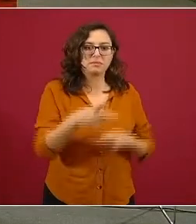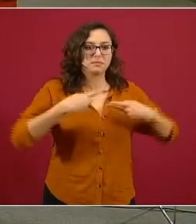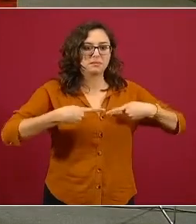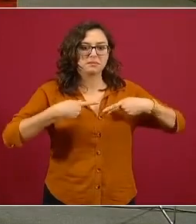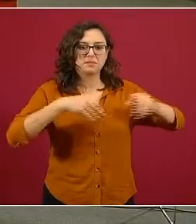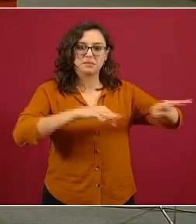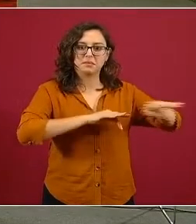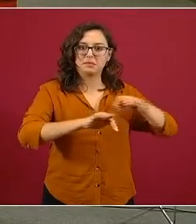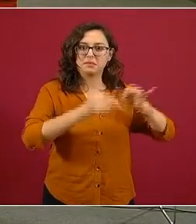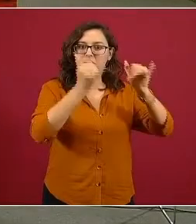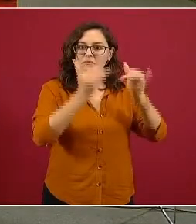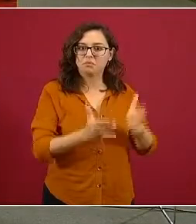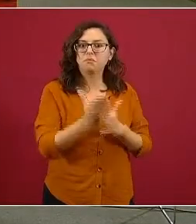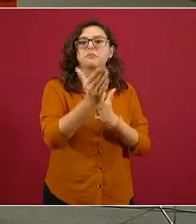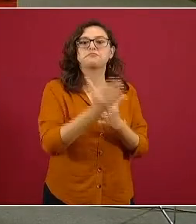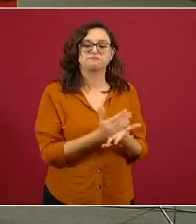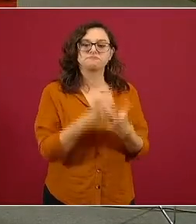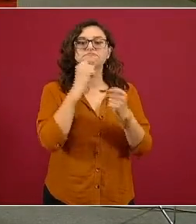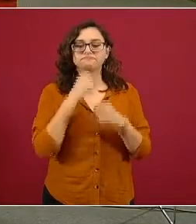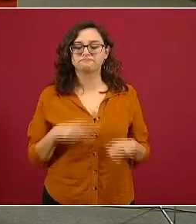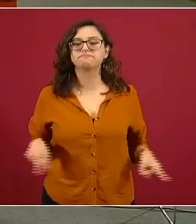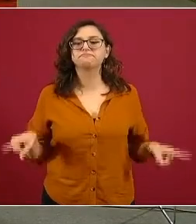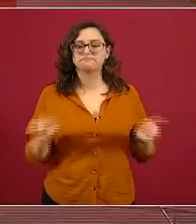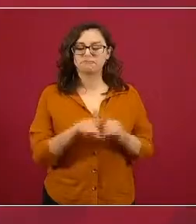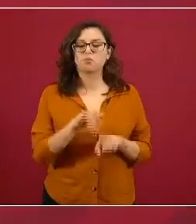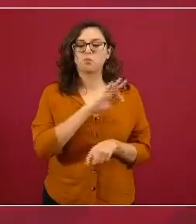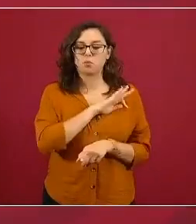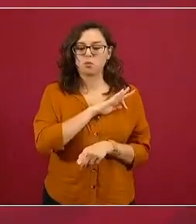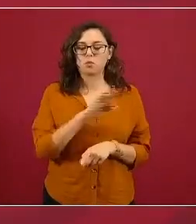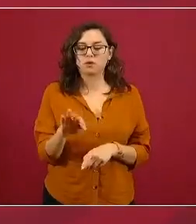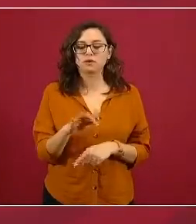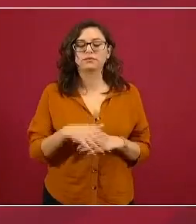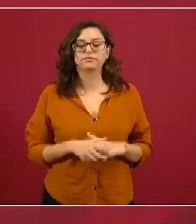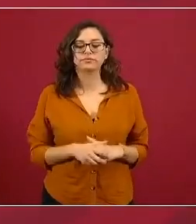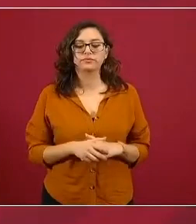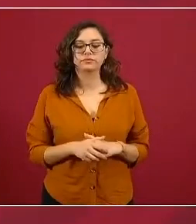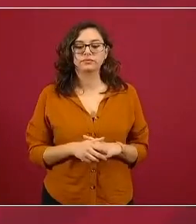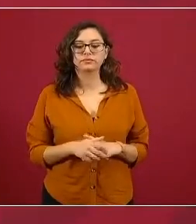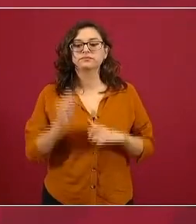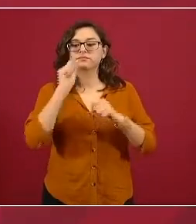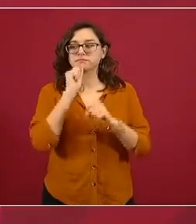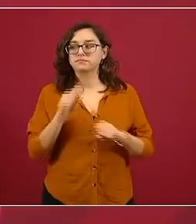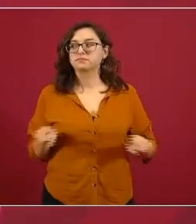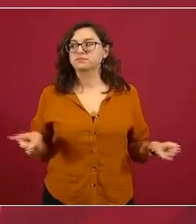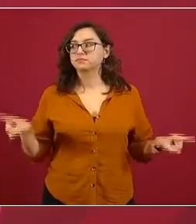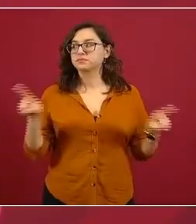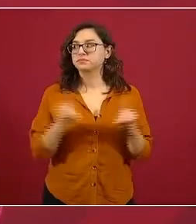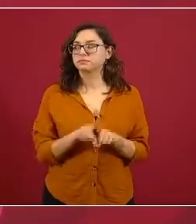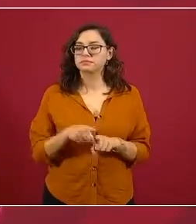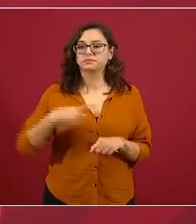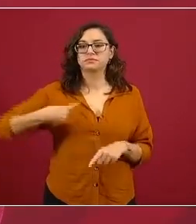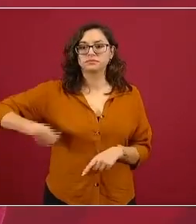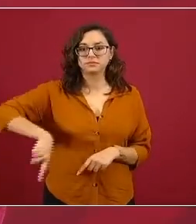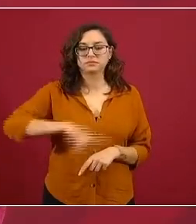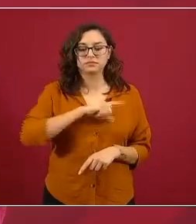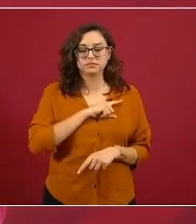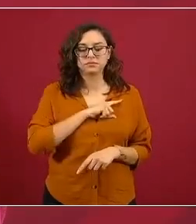esos médicos y enfermeras y personal de salud, y también para